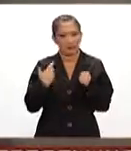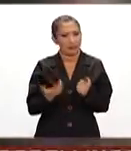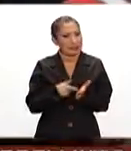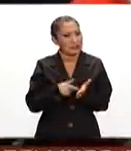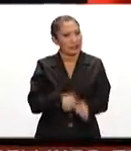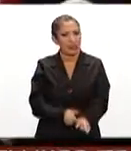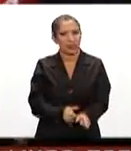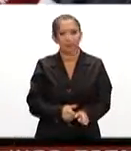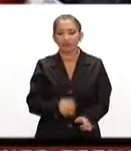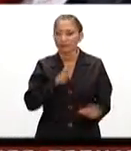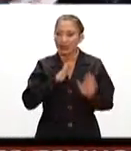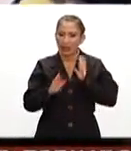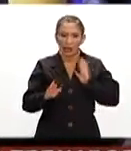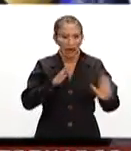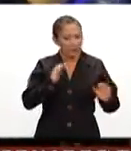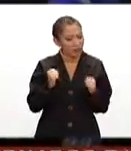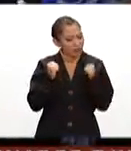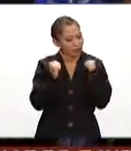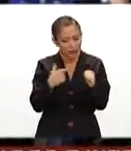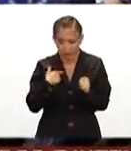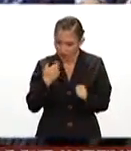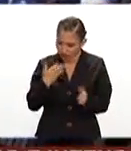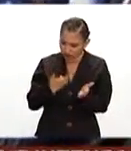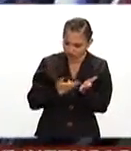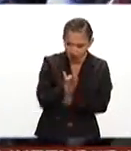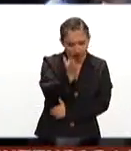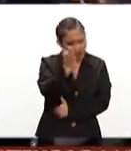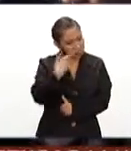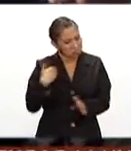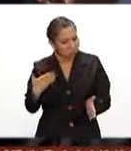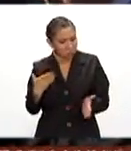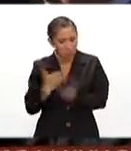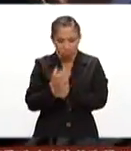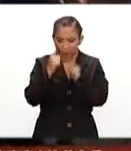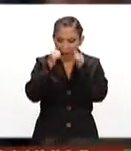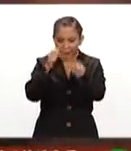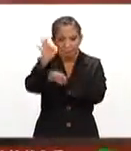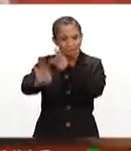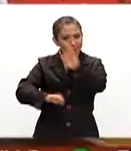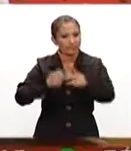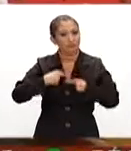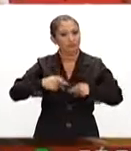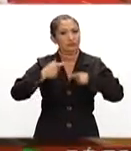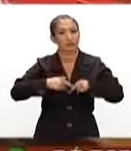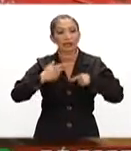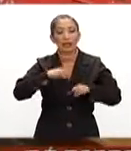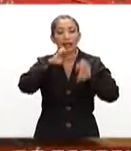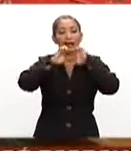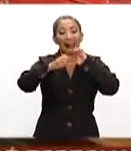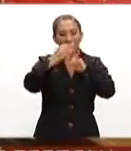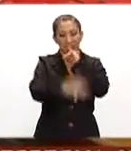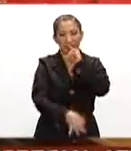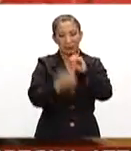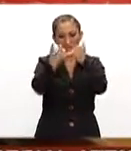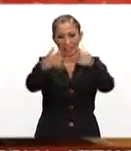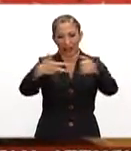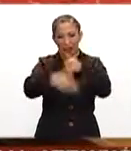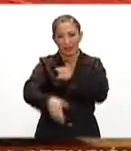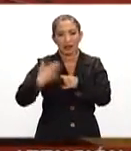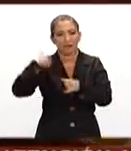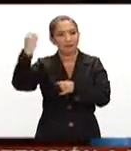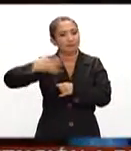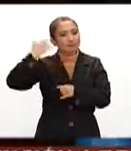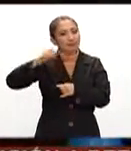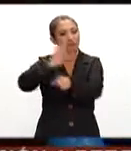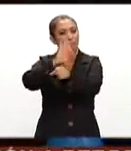vigoroso. El ejército está vigoroso, entregado, dispuesto y atendiendo a la sociedad. Entrevistado al término de la inauguración del